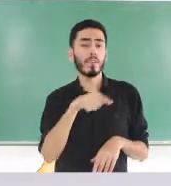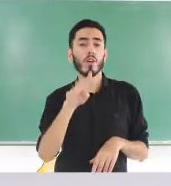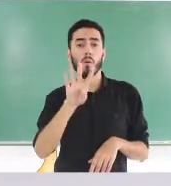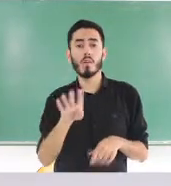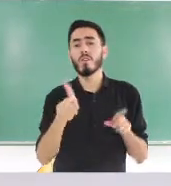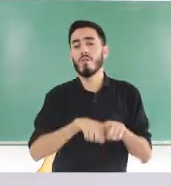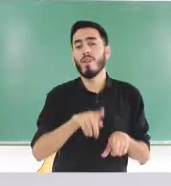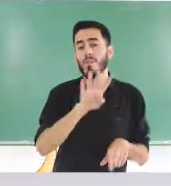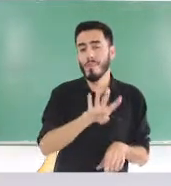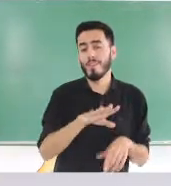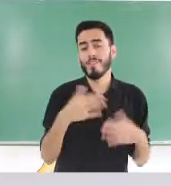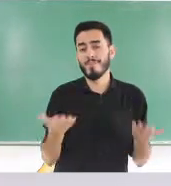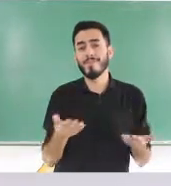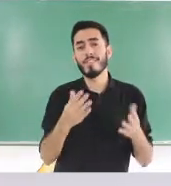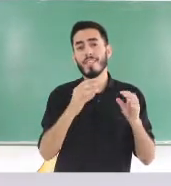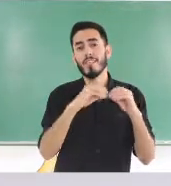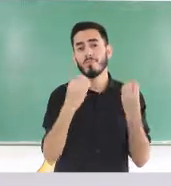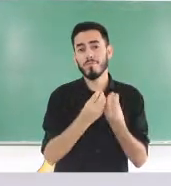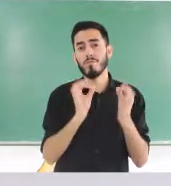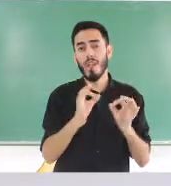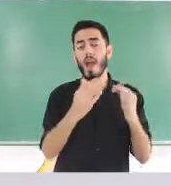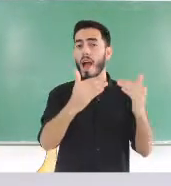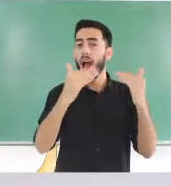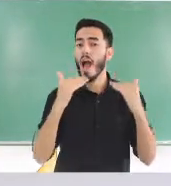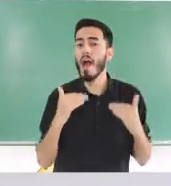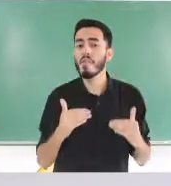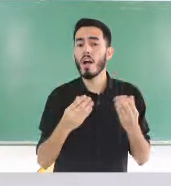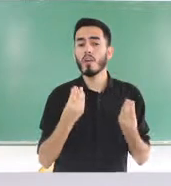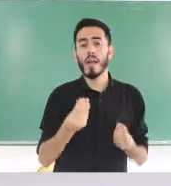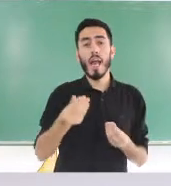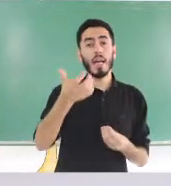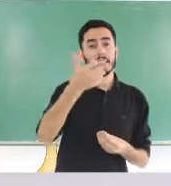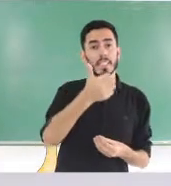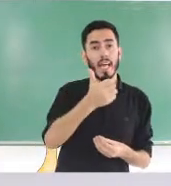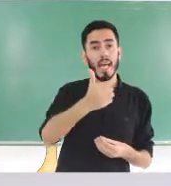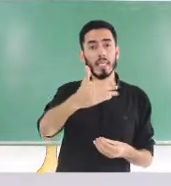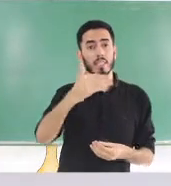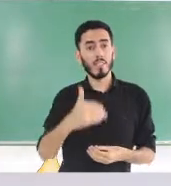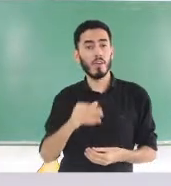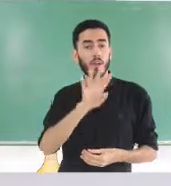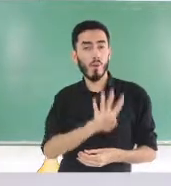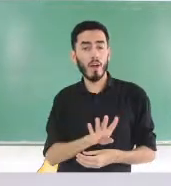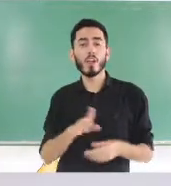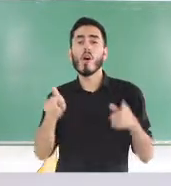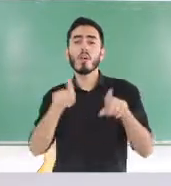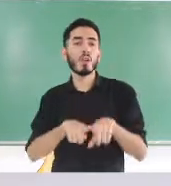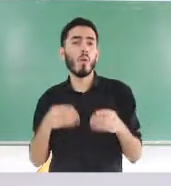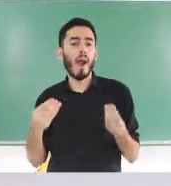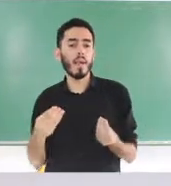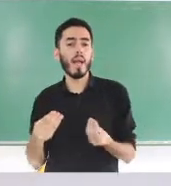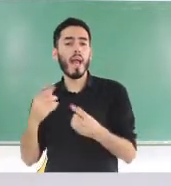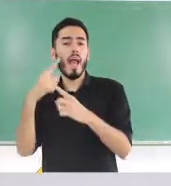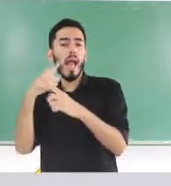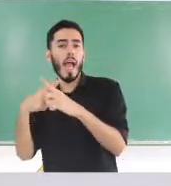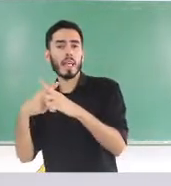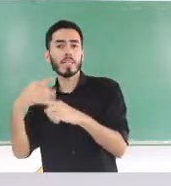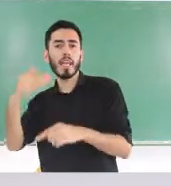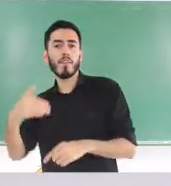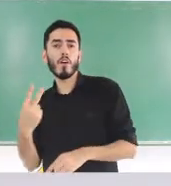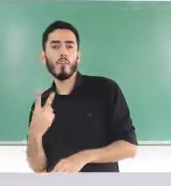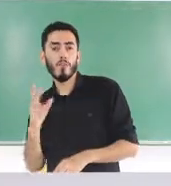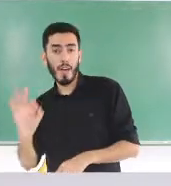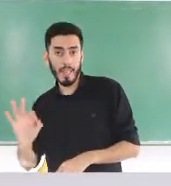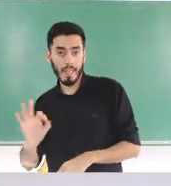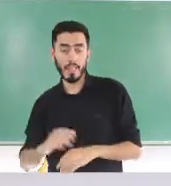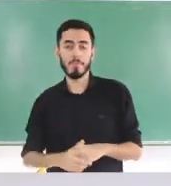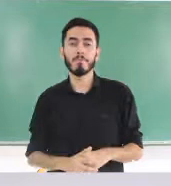sobre 4 igual X sobre 20. Una vez que tengo esto, lo voy a multiplicar.